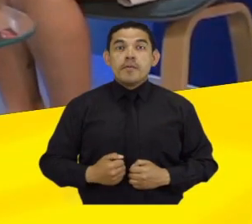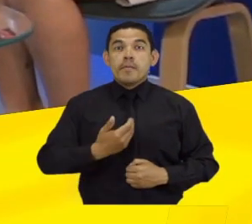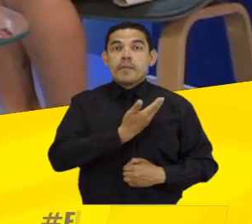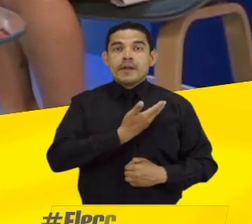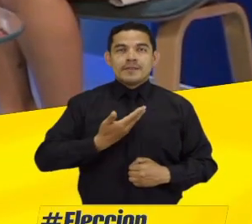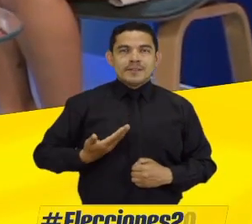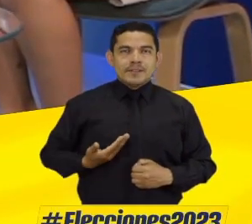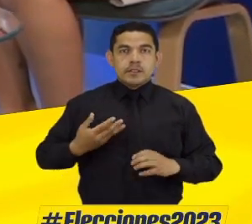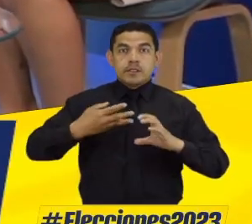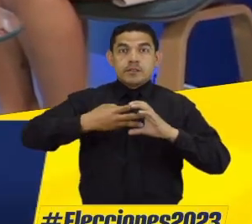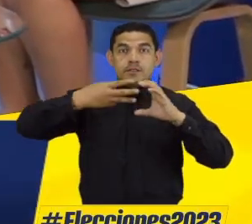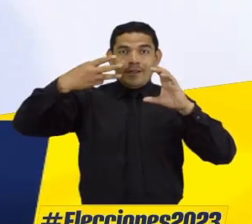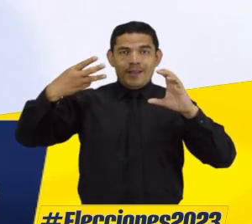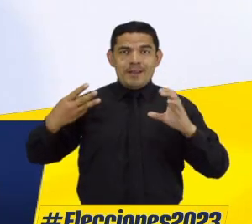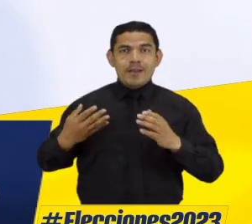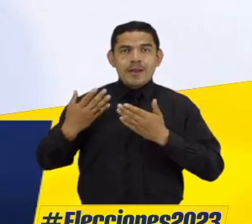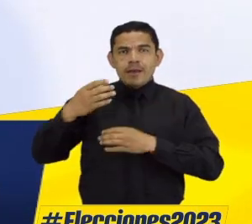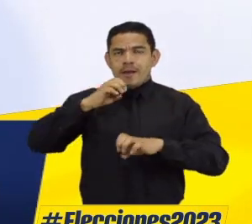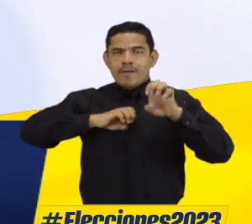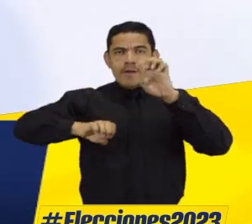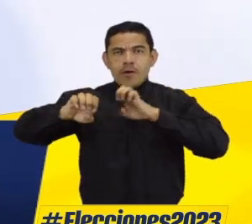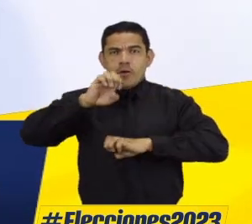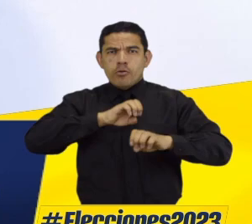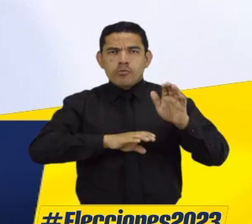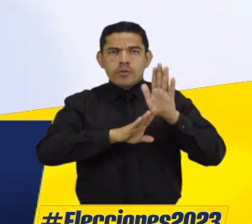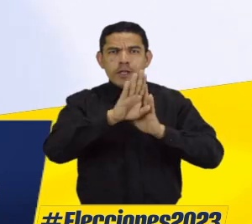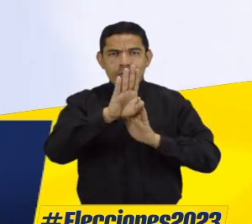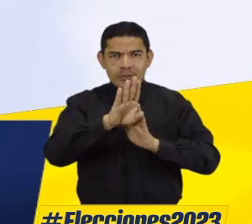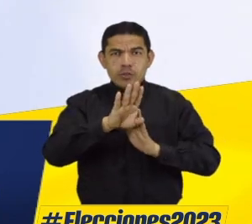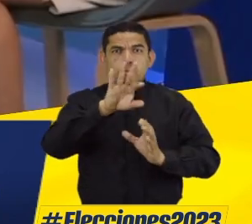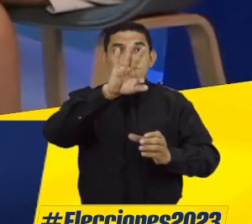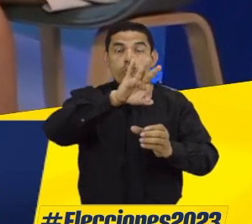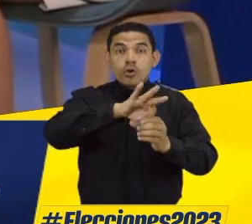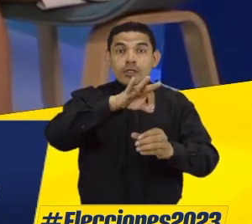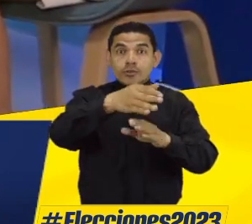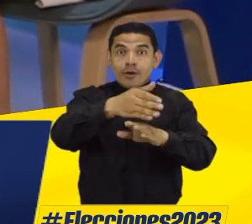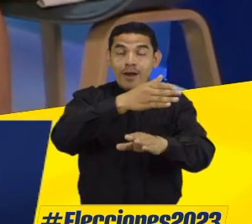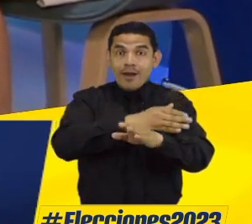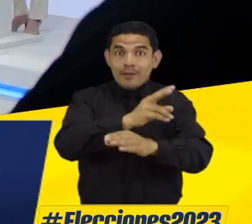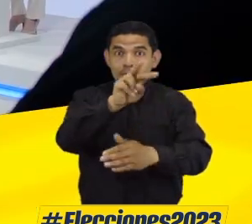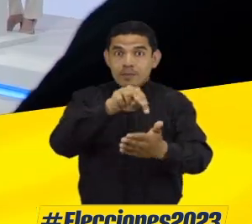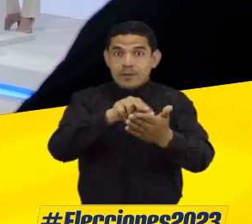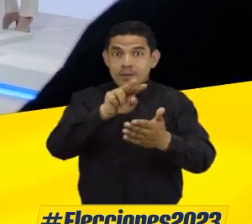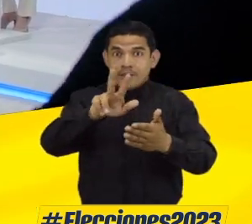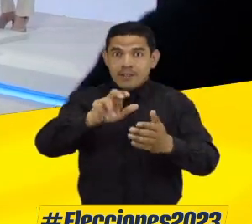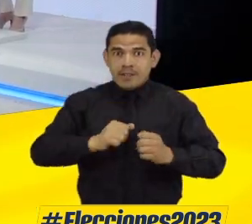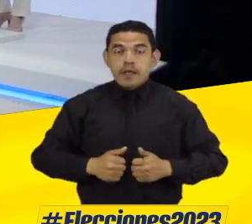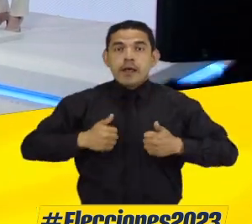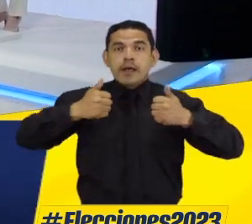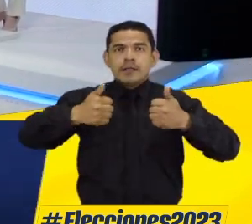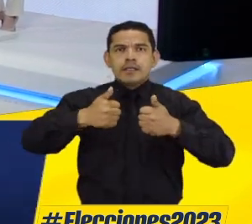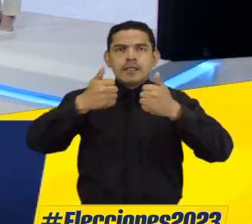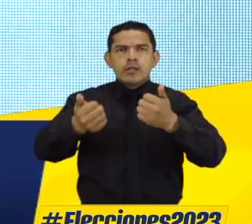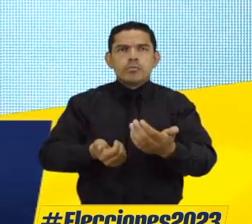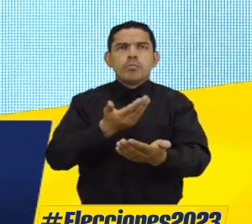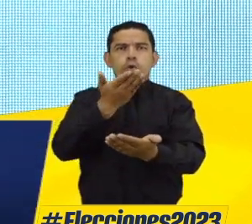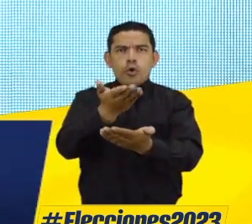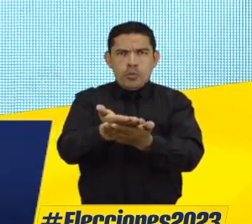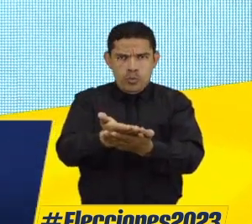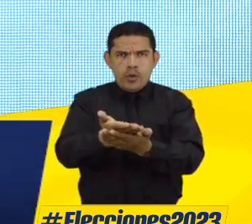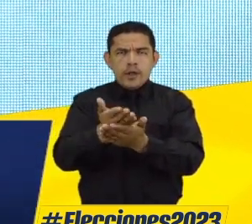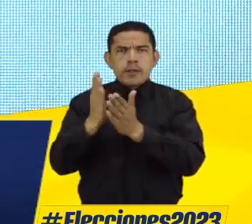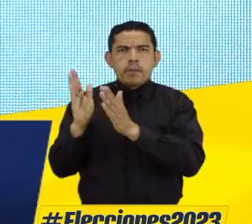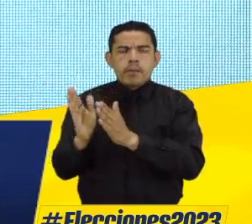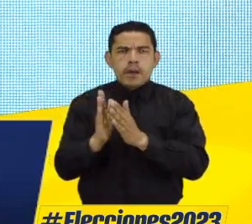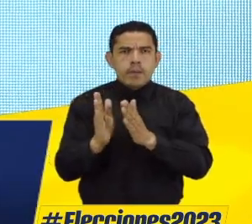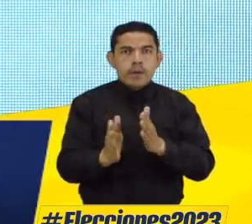Presidenta del órgano electoral evaluó el desarrollo de las elecciones anticipadas 2023. Candidatos presentaron sus propuestas